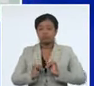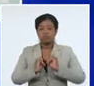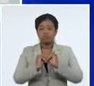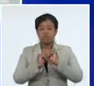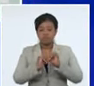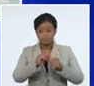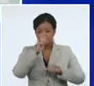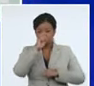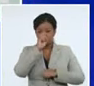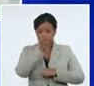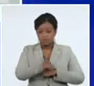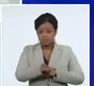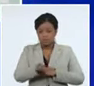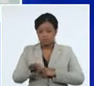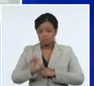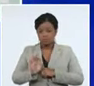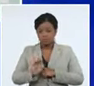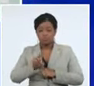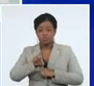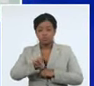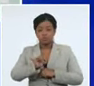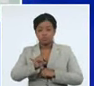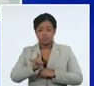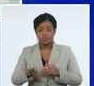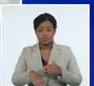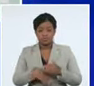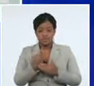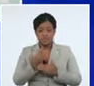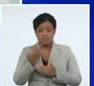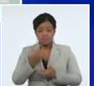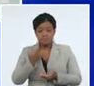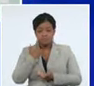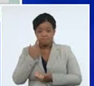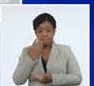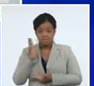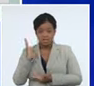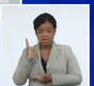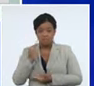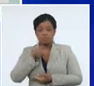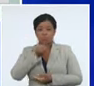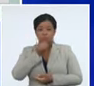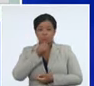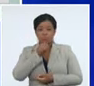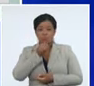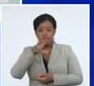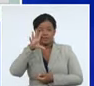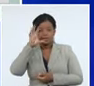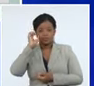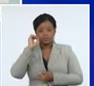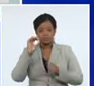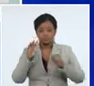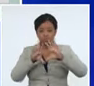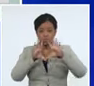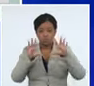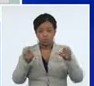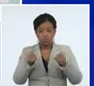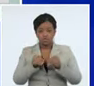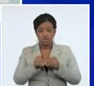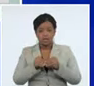pediátricos en los últimos 15 días permite identificar que se han diagnosticado